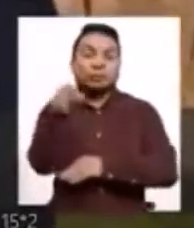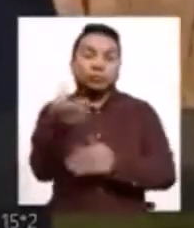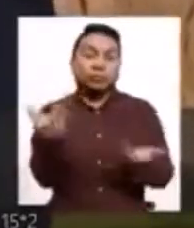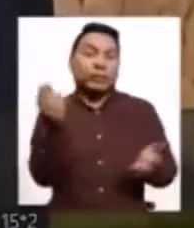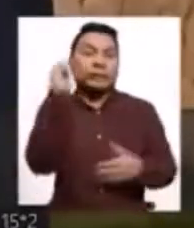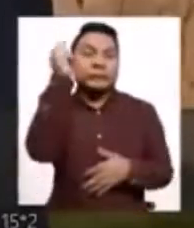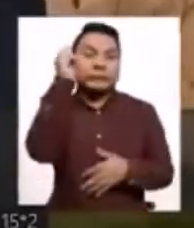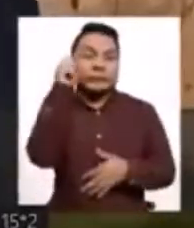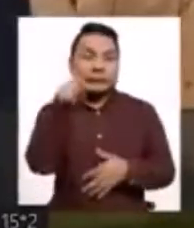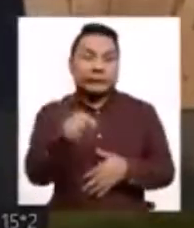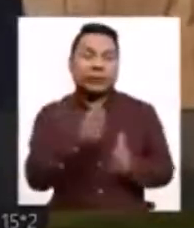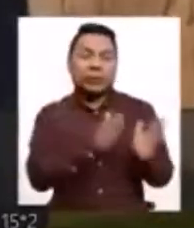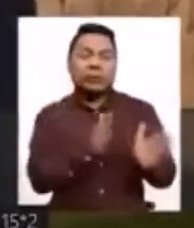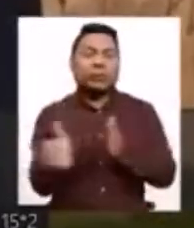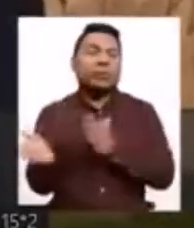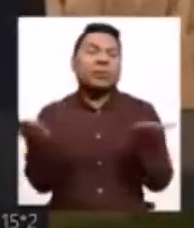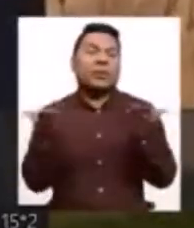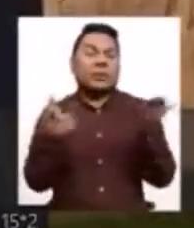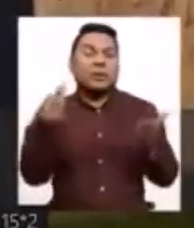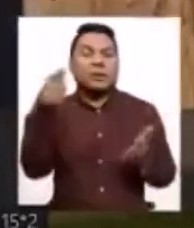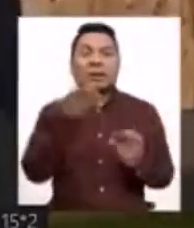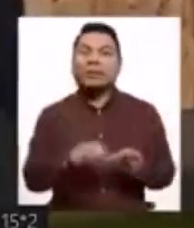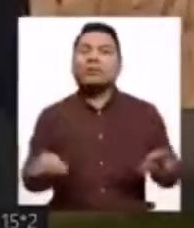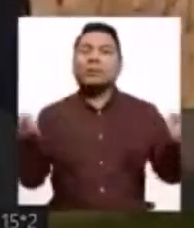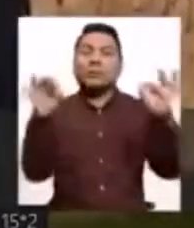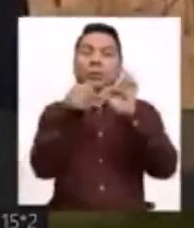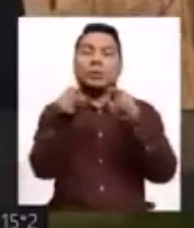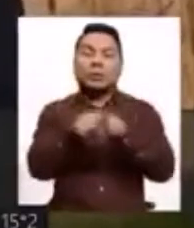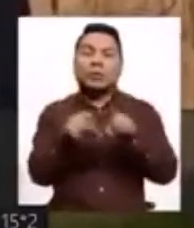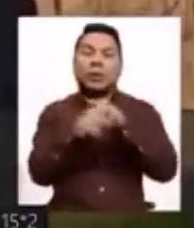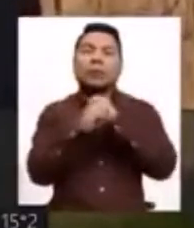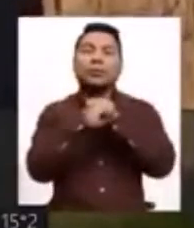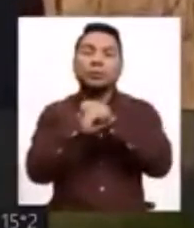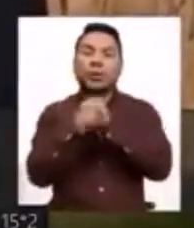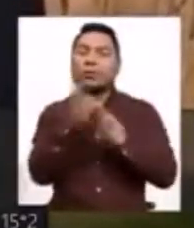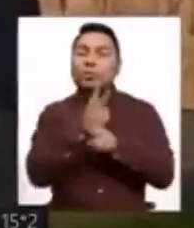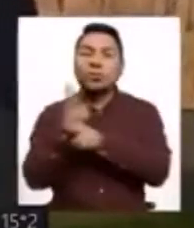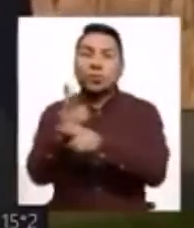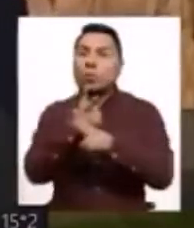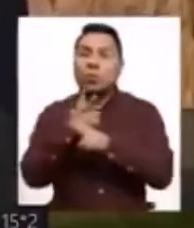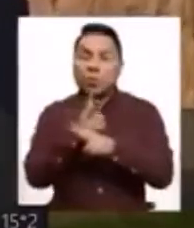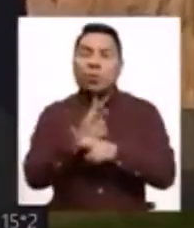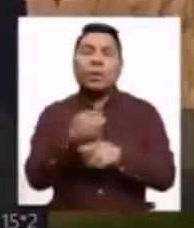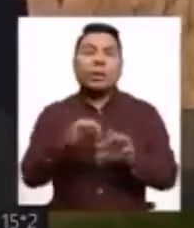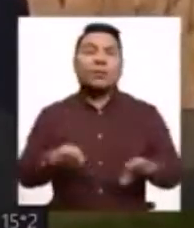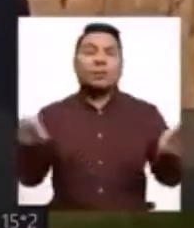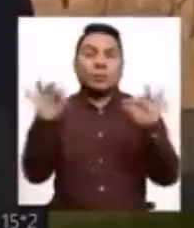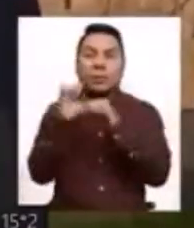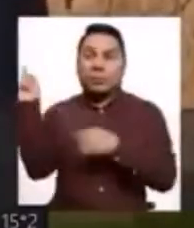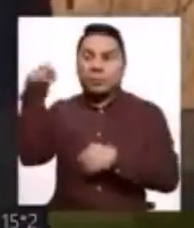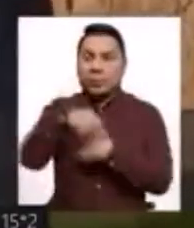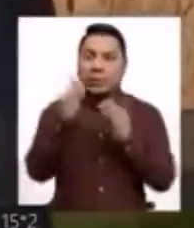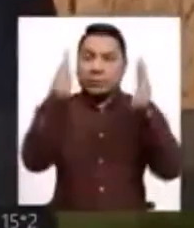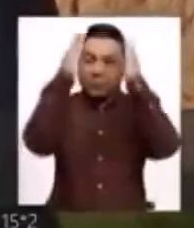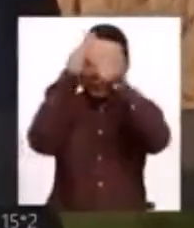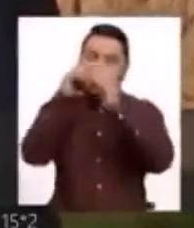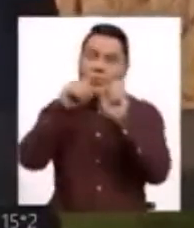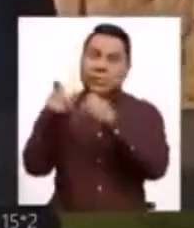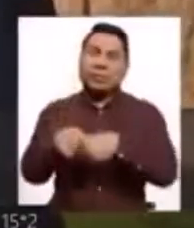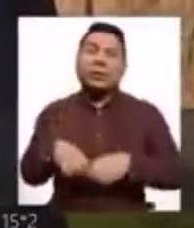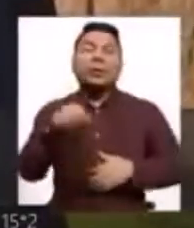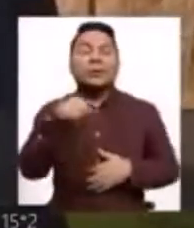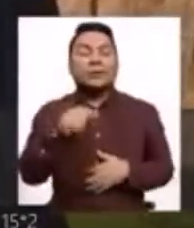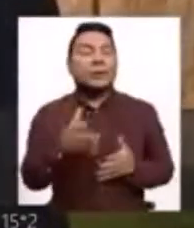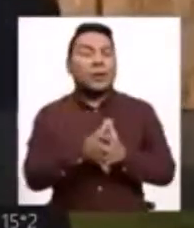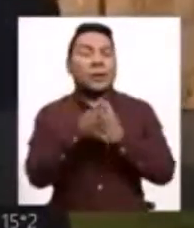la organización, ¿cuáles han sido los aspectos claves? Seguramente la seguridad, ¿no?, que es muy vital para la presencia del sumo pontífice. Hay una gran